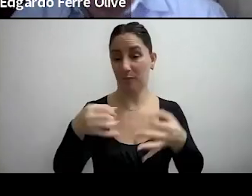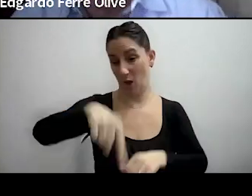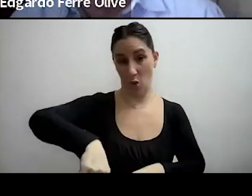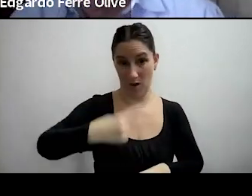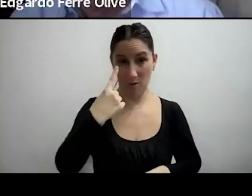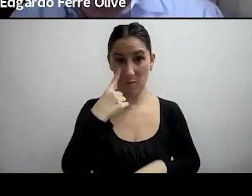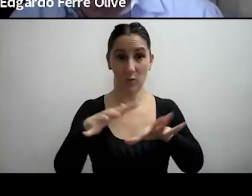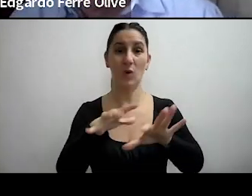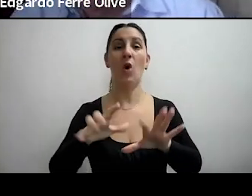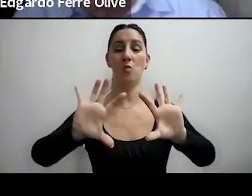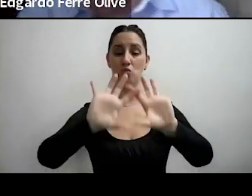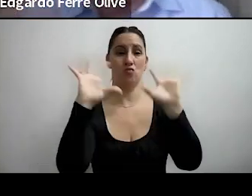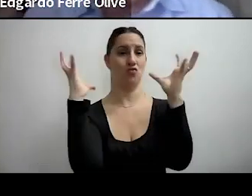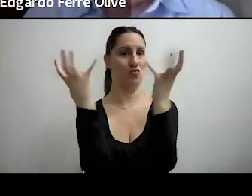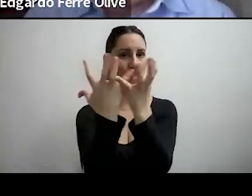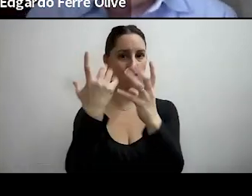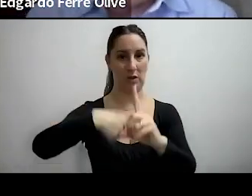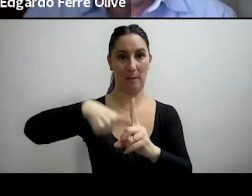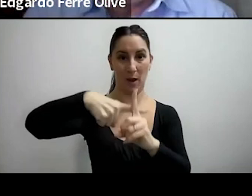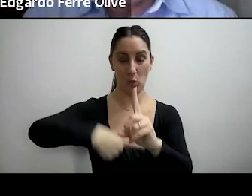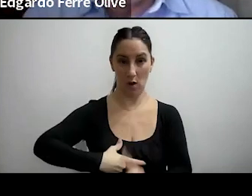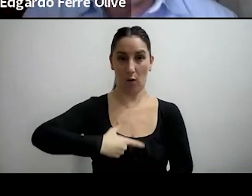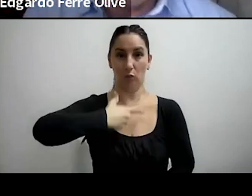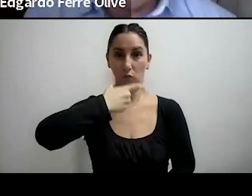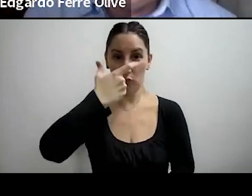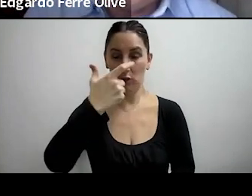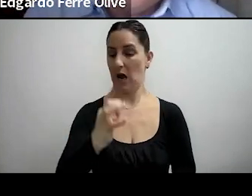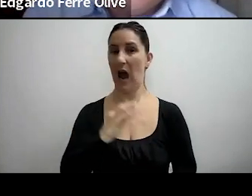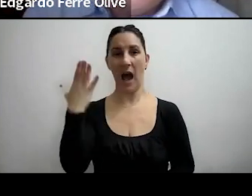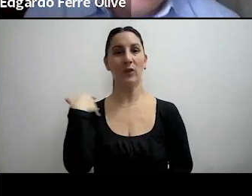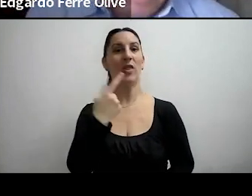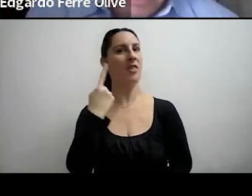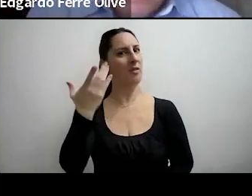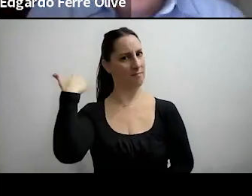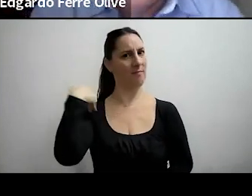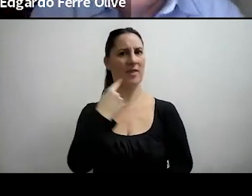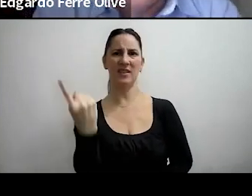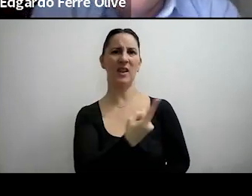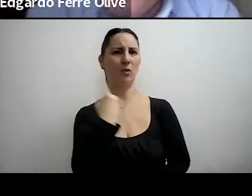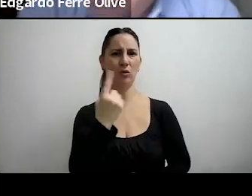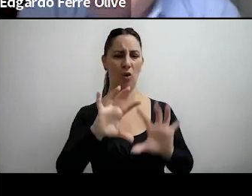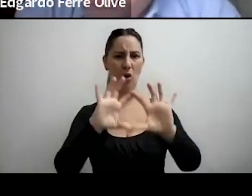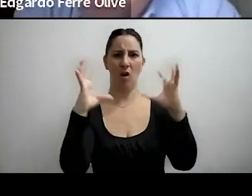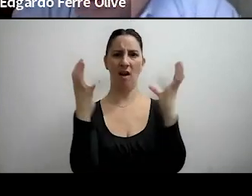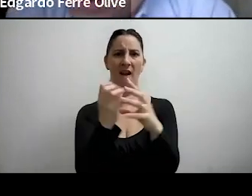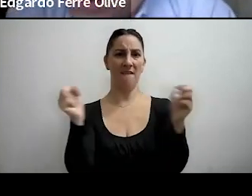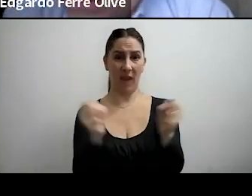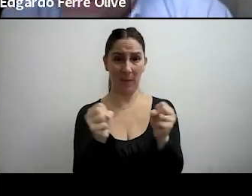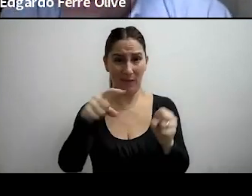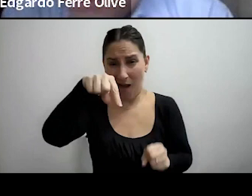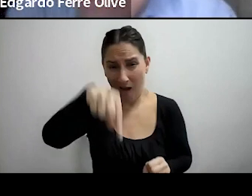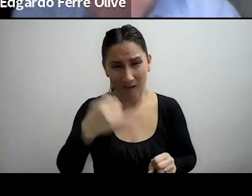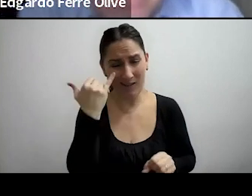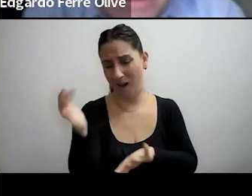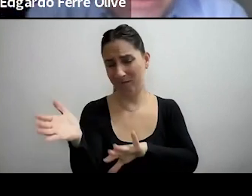el calentamiento global. ¿Está bien? Hay que tener en cuenta que hace años se hablaba de enfriamiento global. Eso obviamente ya no tiene ningún rigor